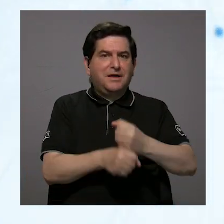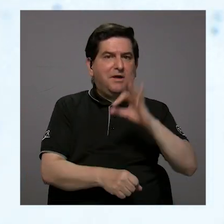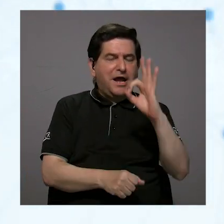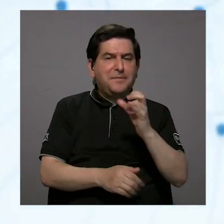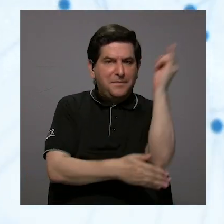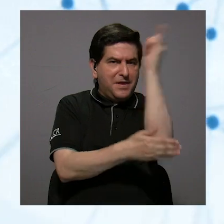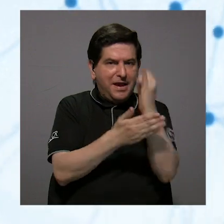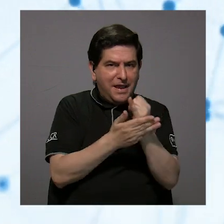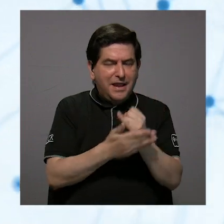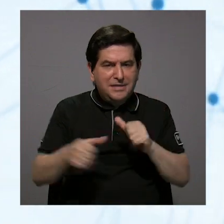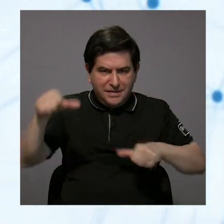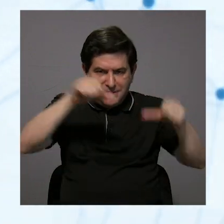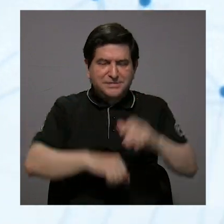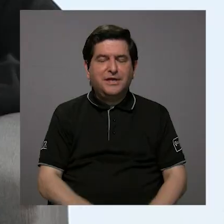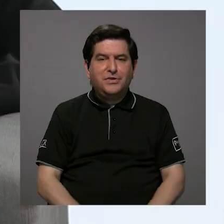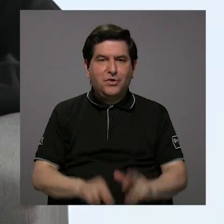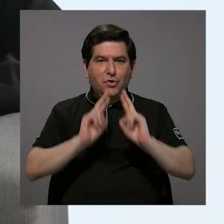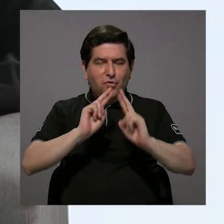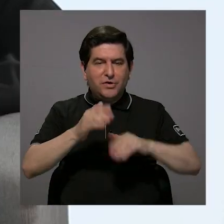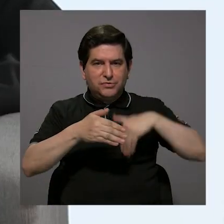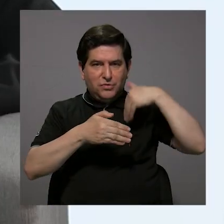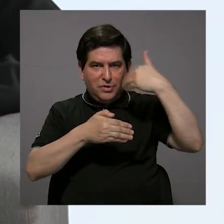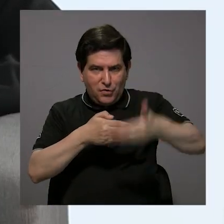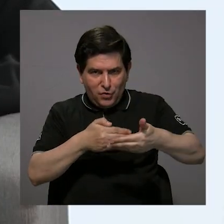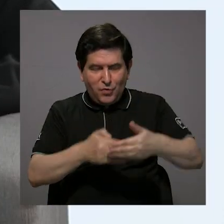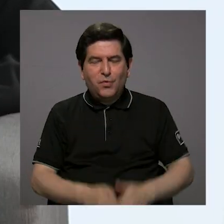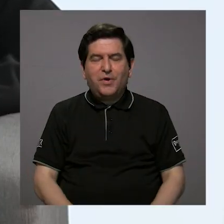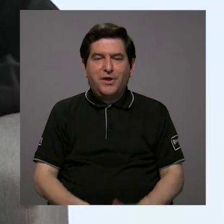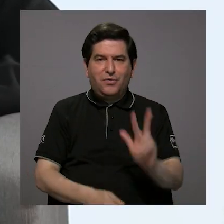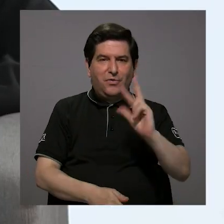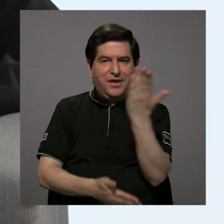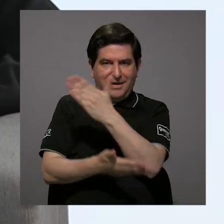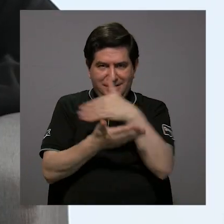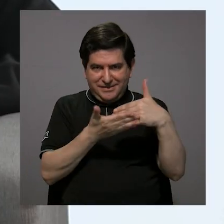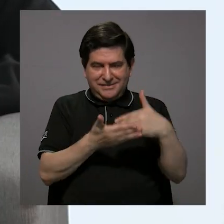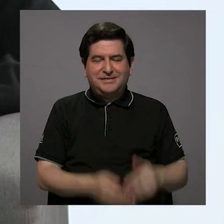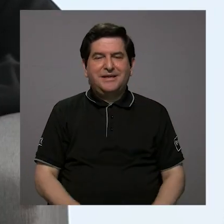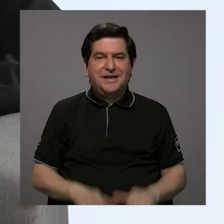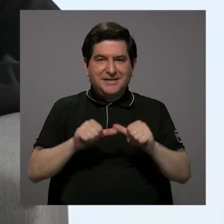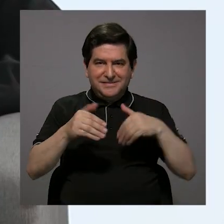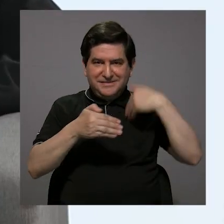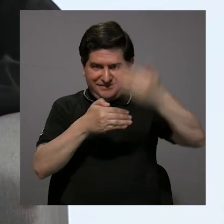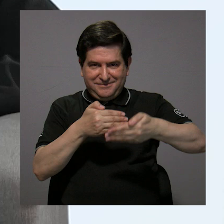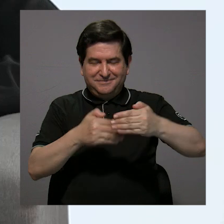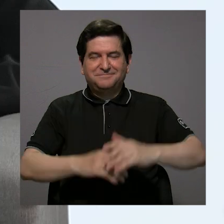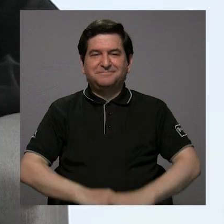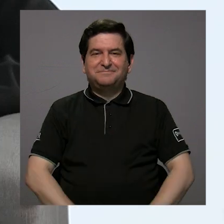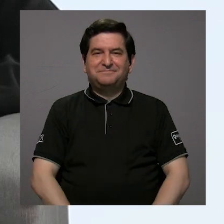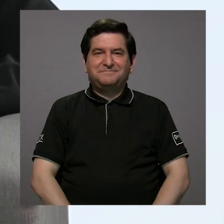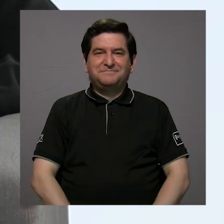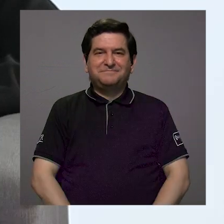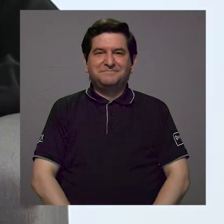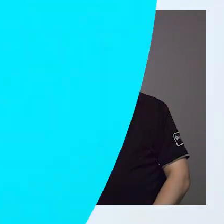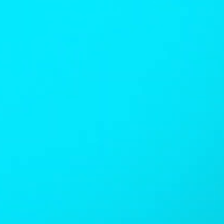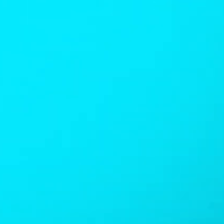bien el diseño experimental. Dejemos los resultados para el tercer segmento. Excelente. Ya regresamos.